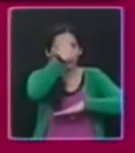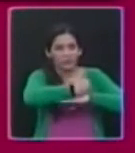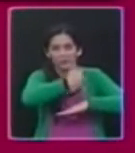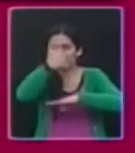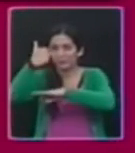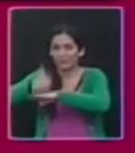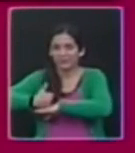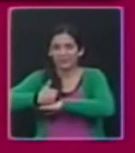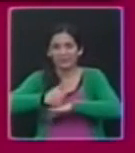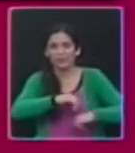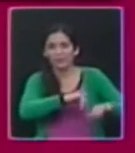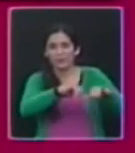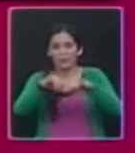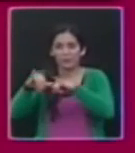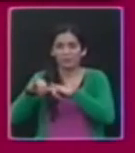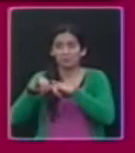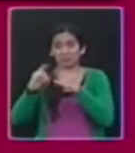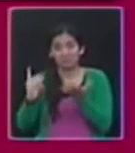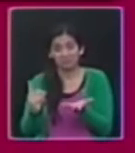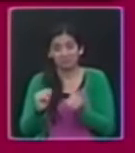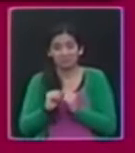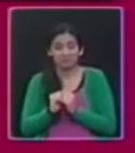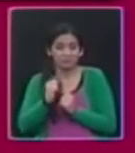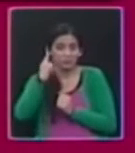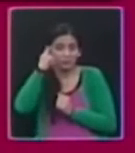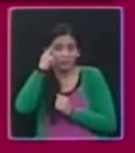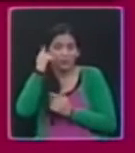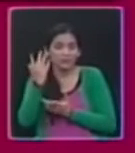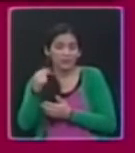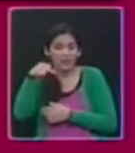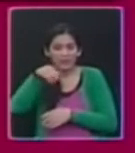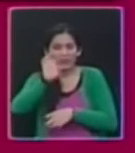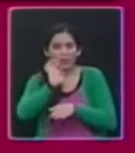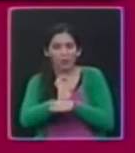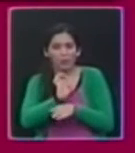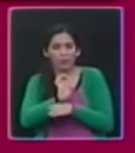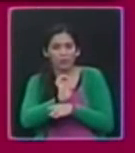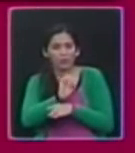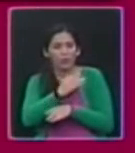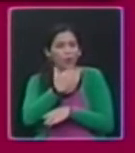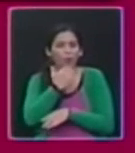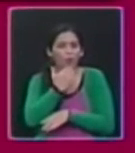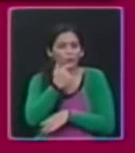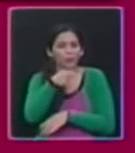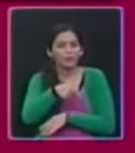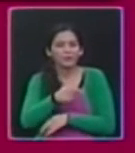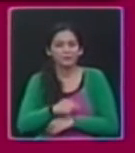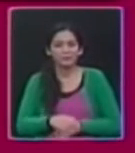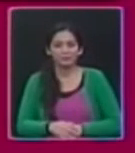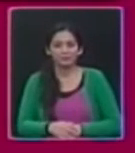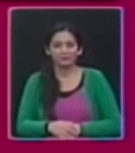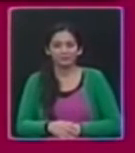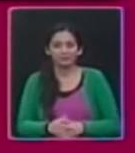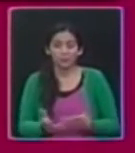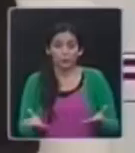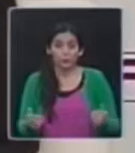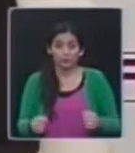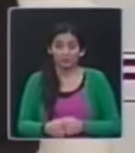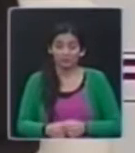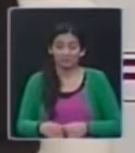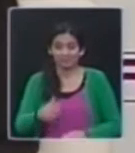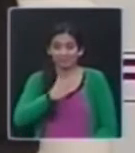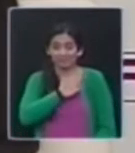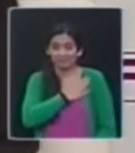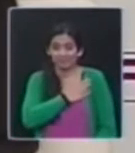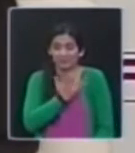mencionado. Entonces, ¿cómo ven ustedes esta situación en las empresas de Ecuador? Bueno, definitivamente estas cifras son alarmantes